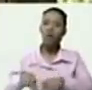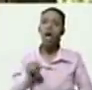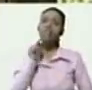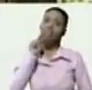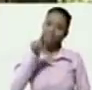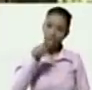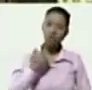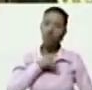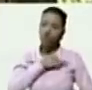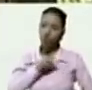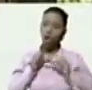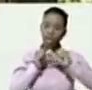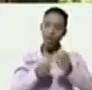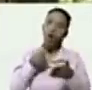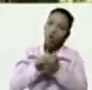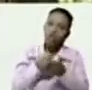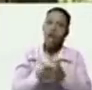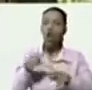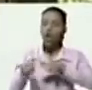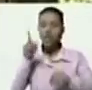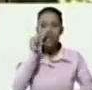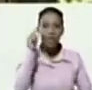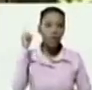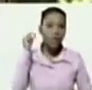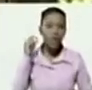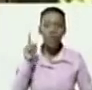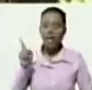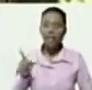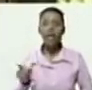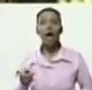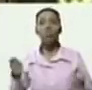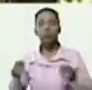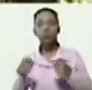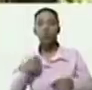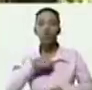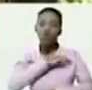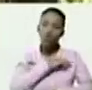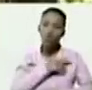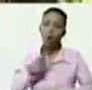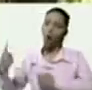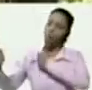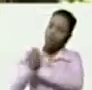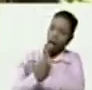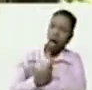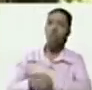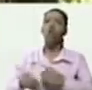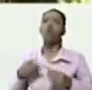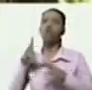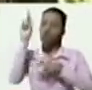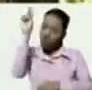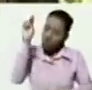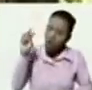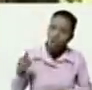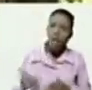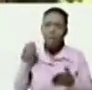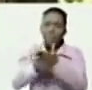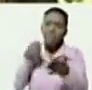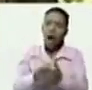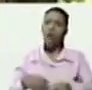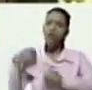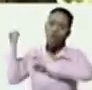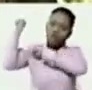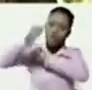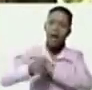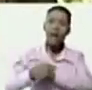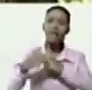dando estas luchas. Por los niños y las niñas de esta orquesta estamos obligados a dar la lucha todos los días y a no rendirnos